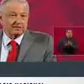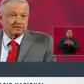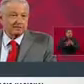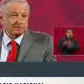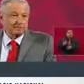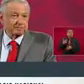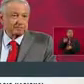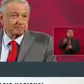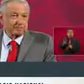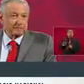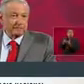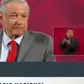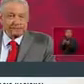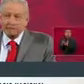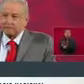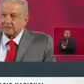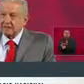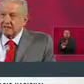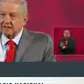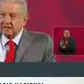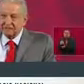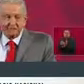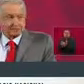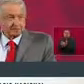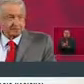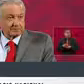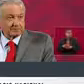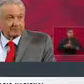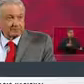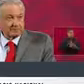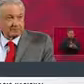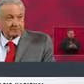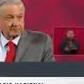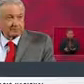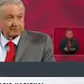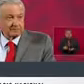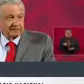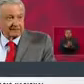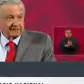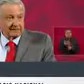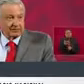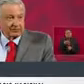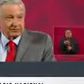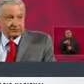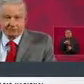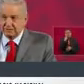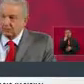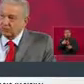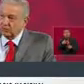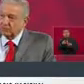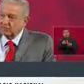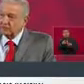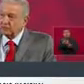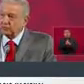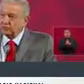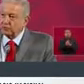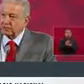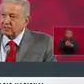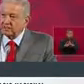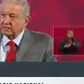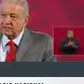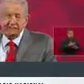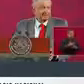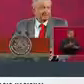podemos entrarle a conocer más detalles de esto, que es además muy, no nada más importantísimo que exista, muy interesante